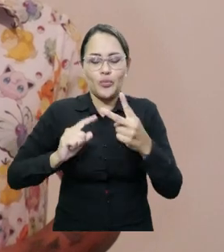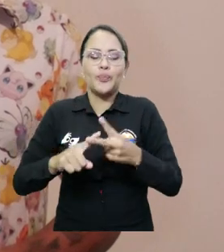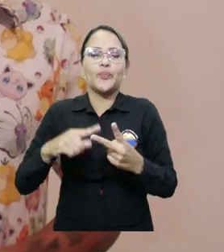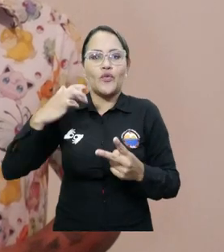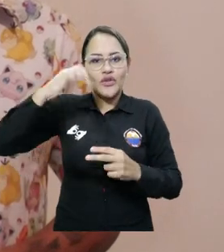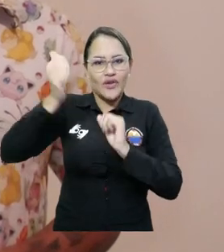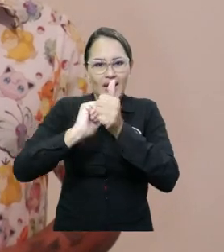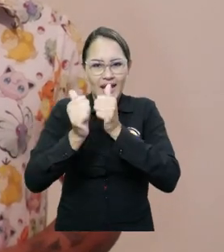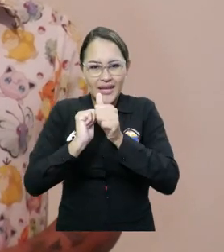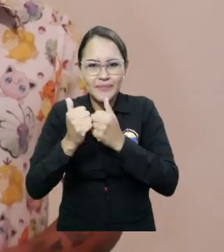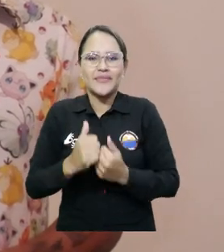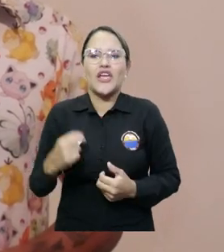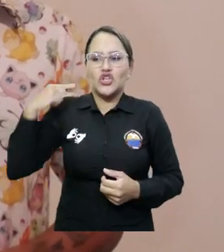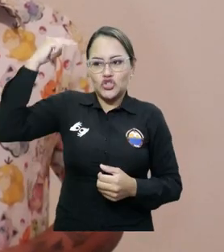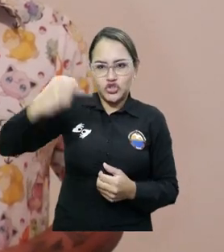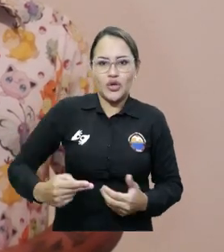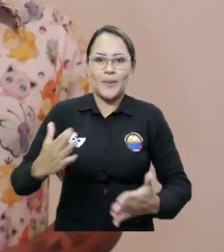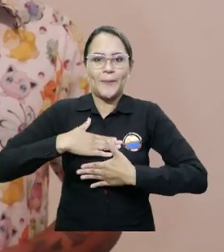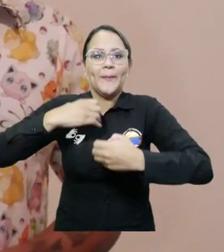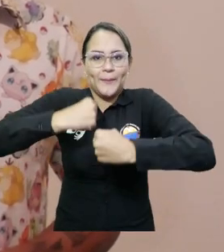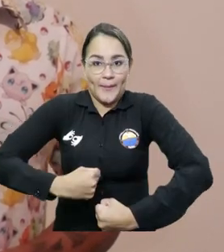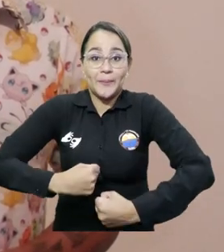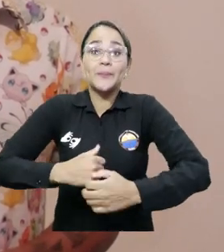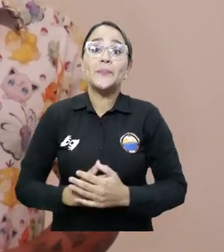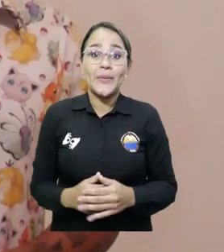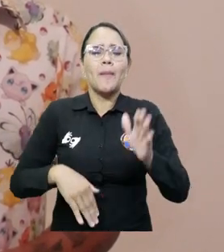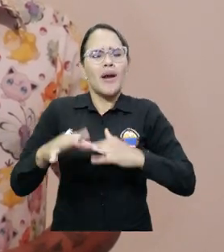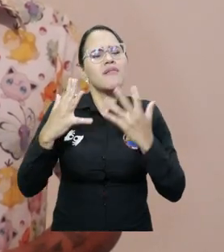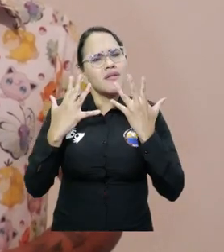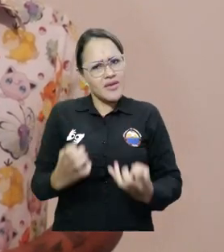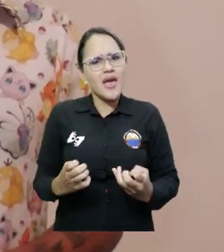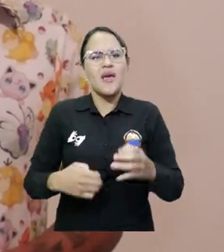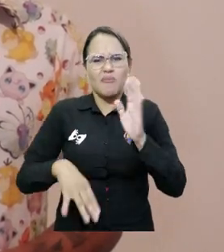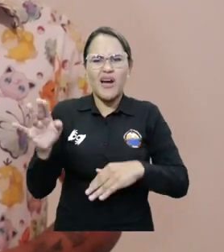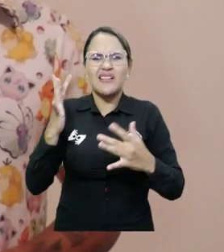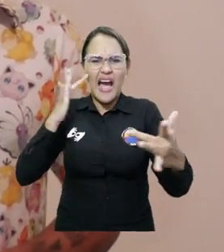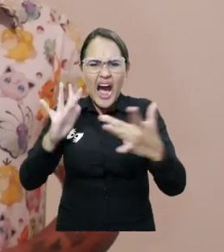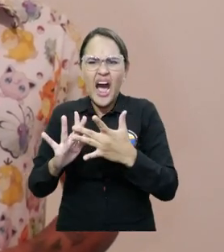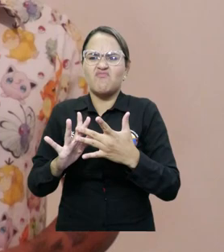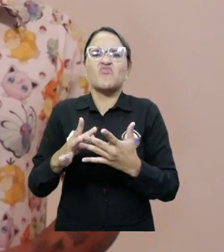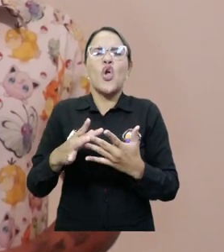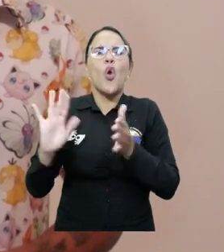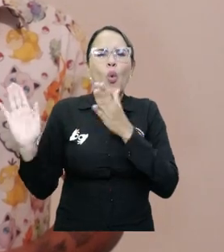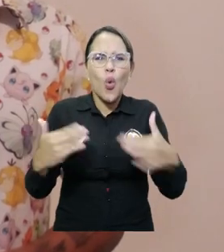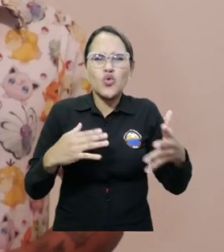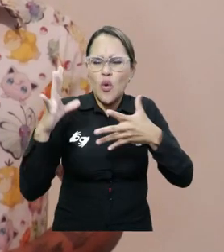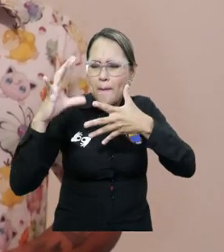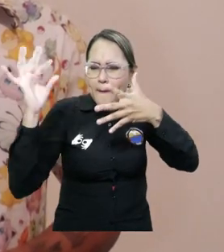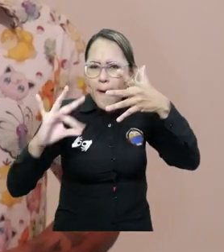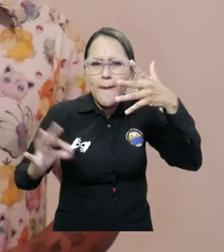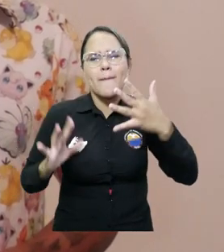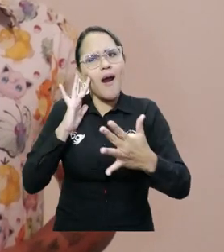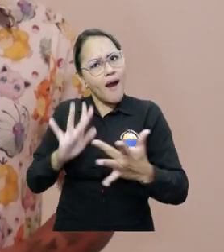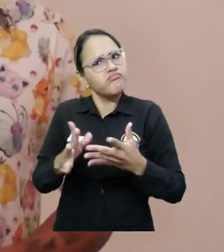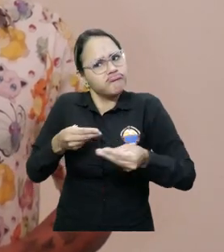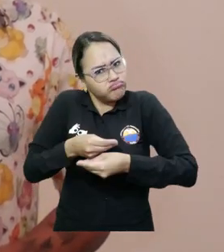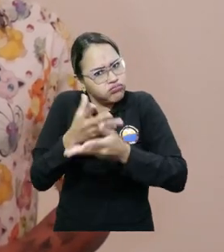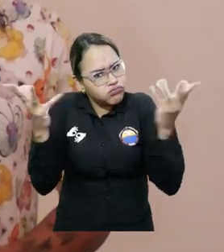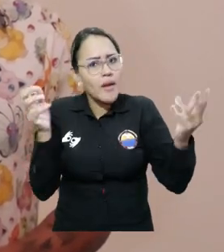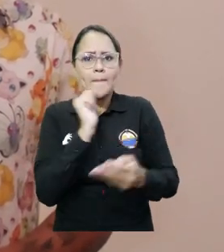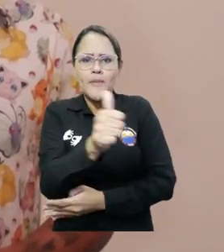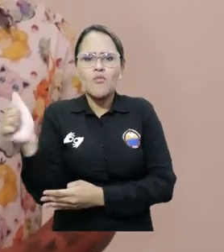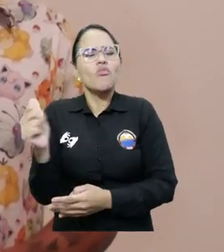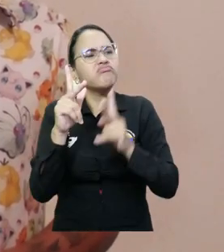en Deporte. También queremos abogar por una mayor diversidad en la selección de cursos selectivos y talleres que permita que los estudiantes